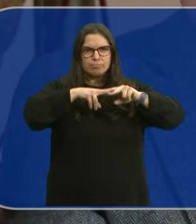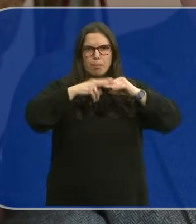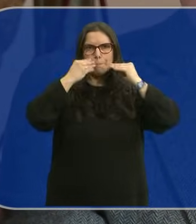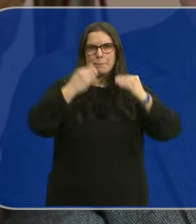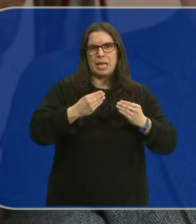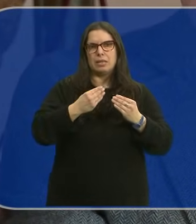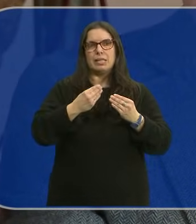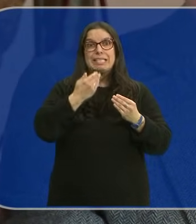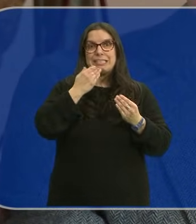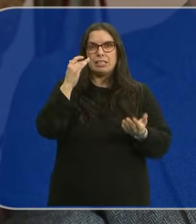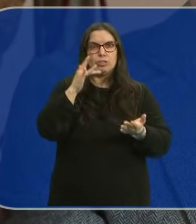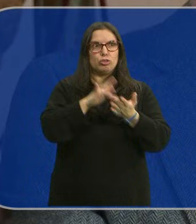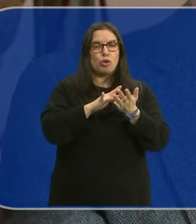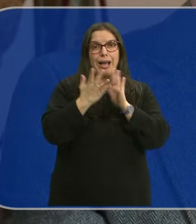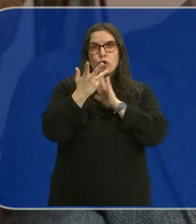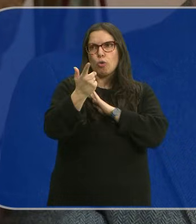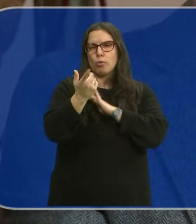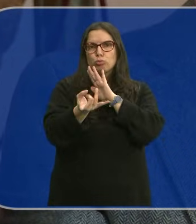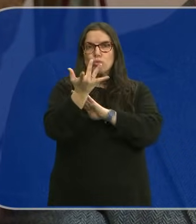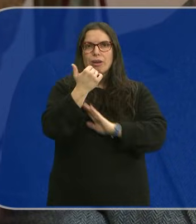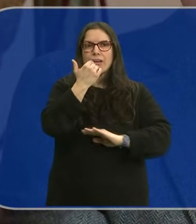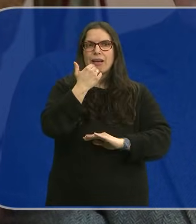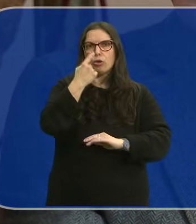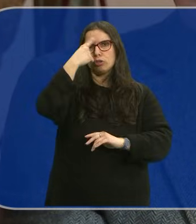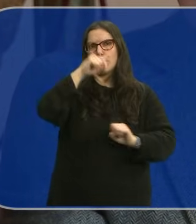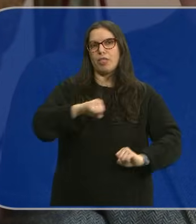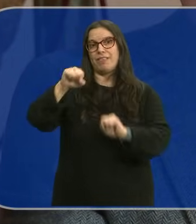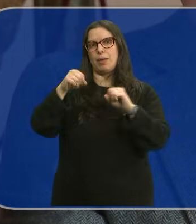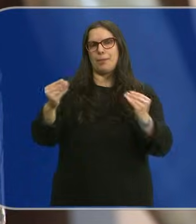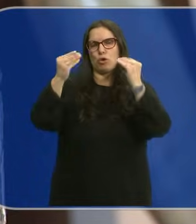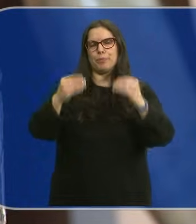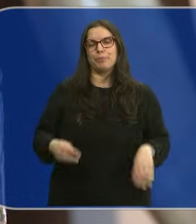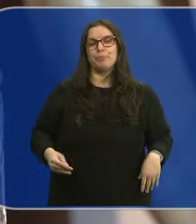hechos para que en cualquier contingencia pues tengamos ya una defensa mucho